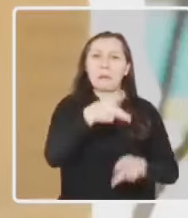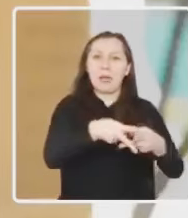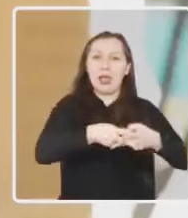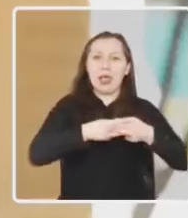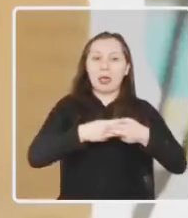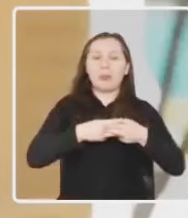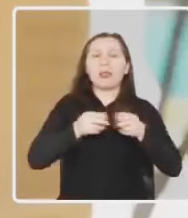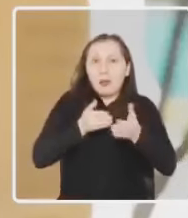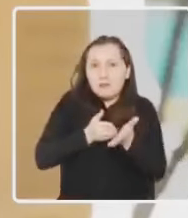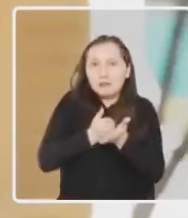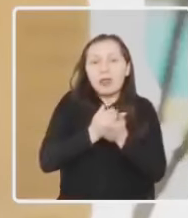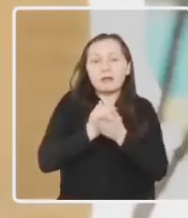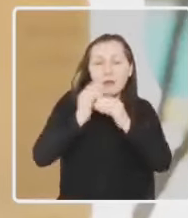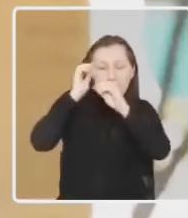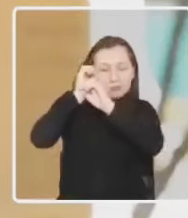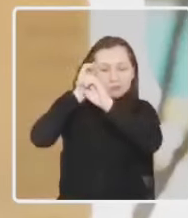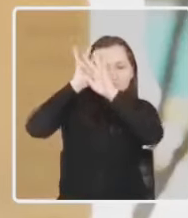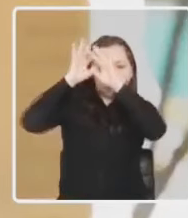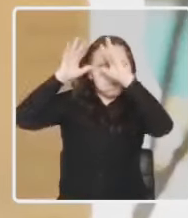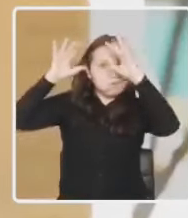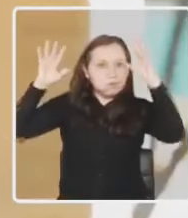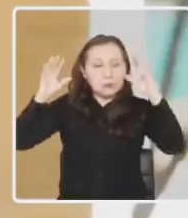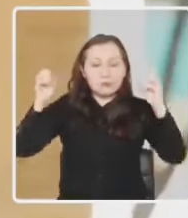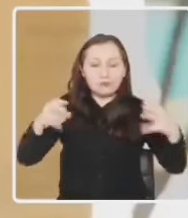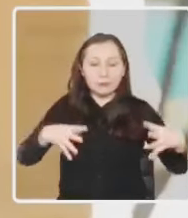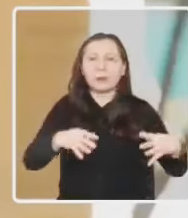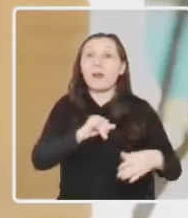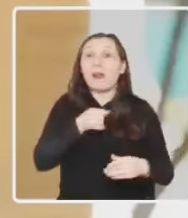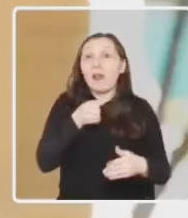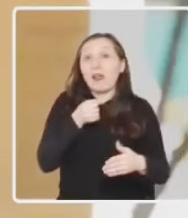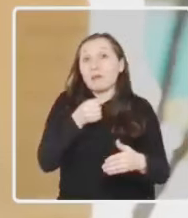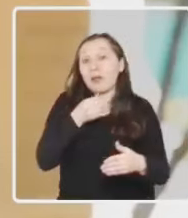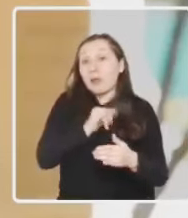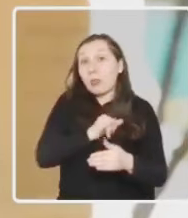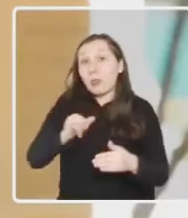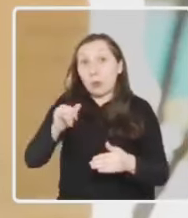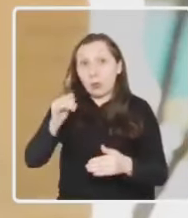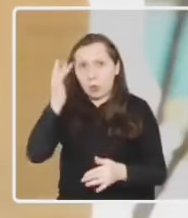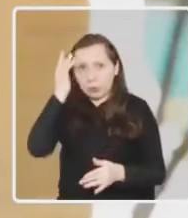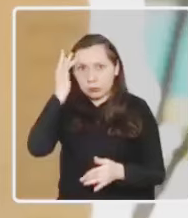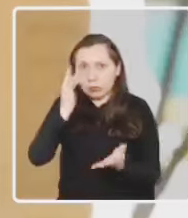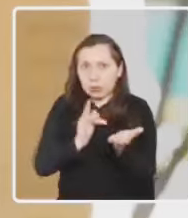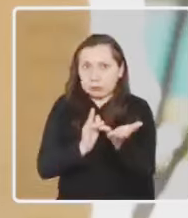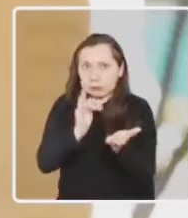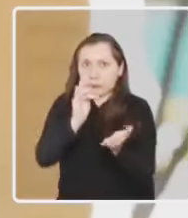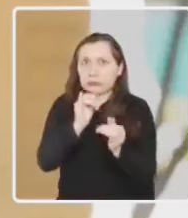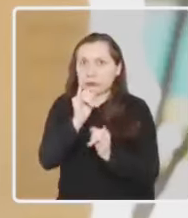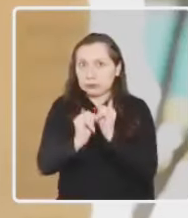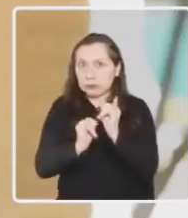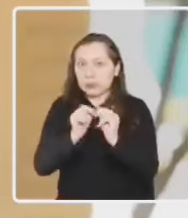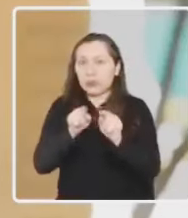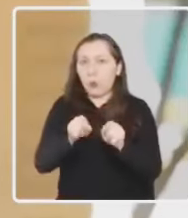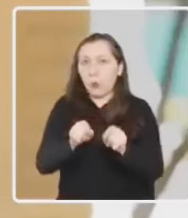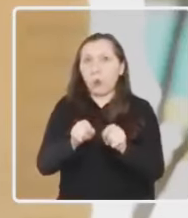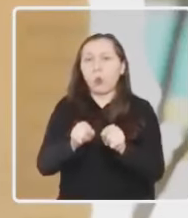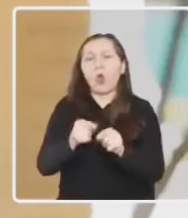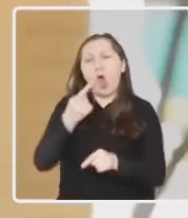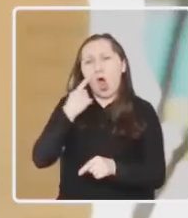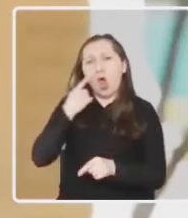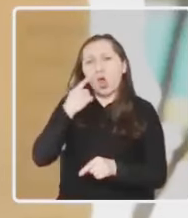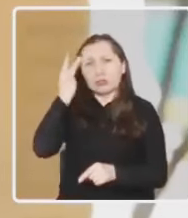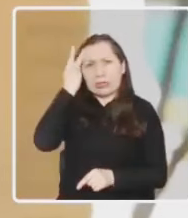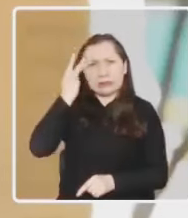para imaginar, para crear. Al final del día, en tiempos de inteligencia artificial, quizás algunos de ustedes ya conocen o